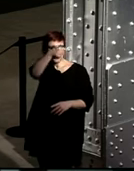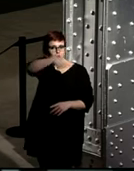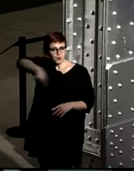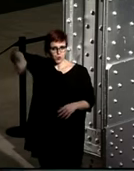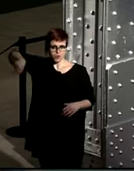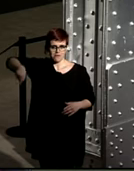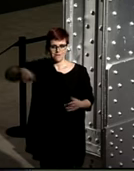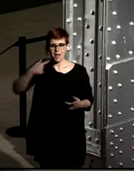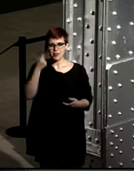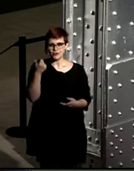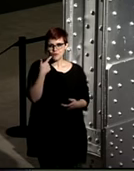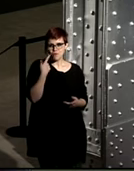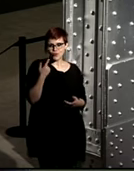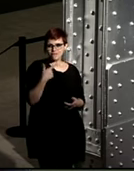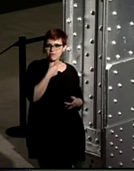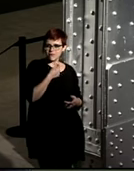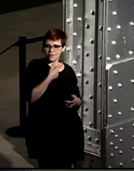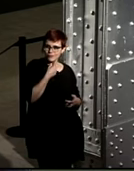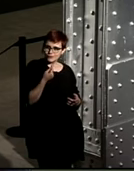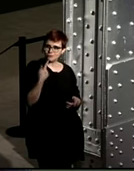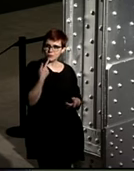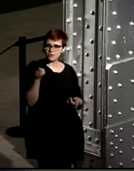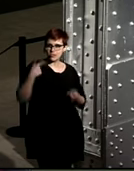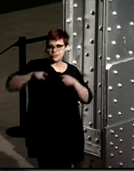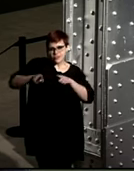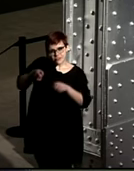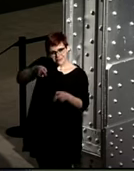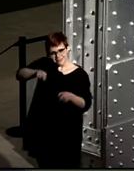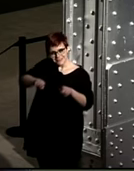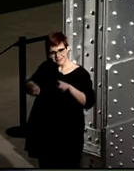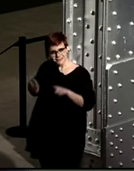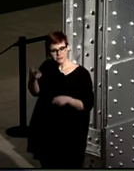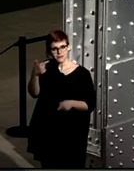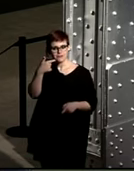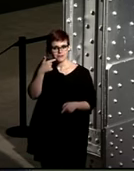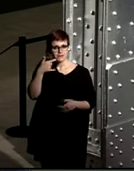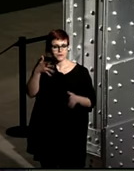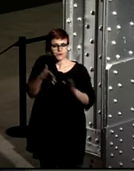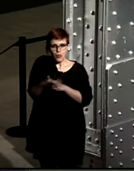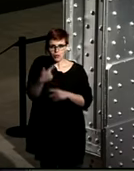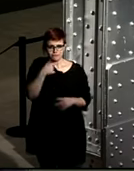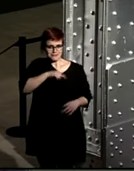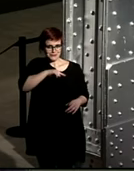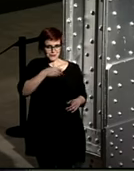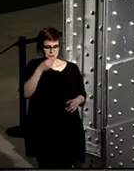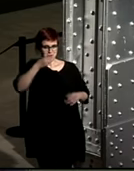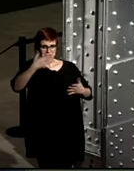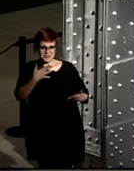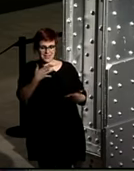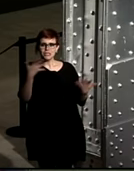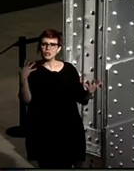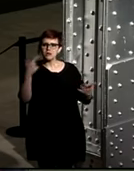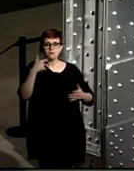veces es socarrón, a veces es irónico, a veces que... Bueno, nosotros tuvimos un siglo de oro fantástico contando eso, y tuvimos mucha